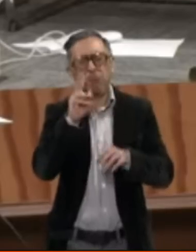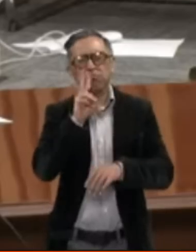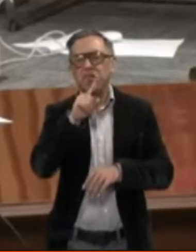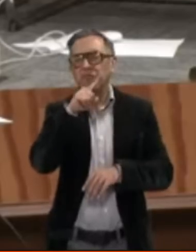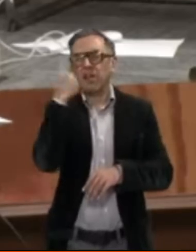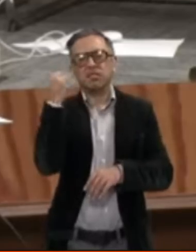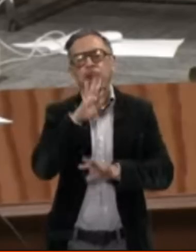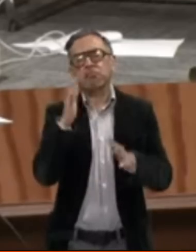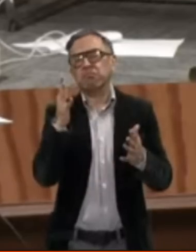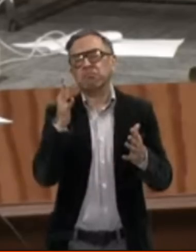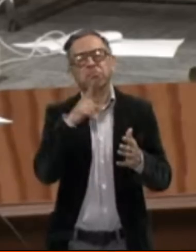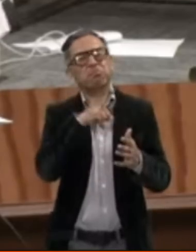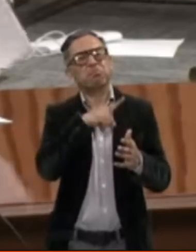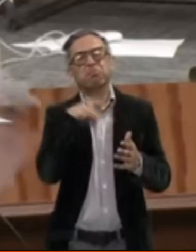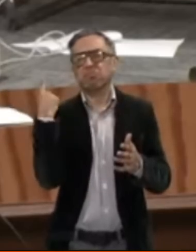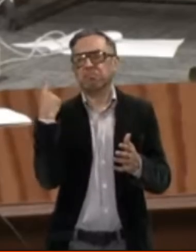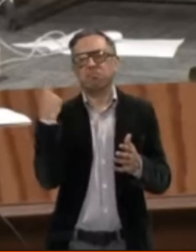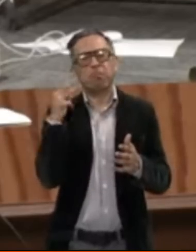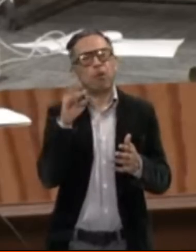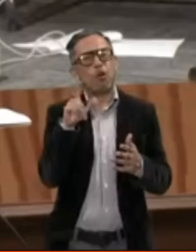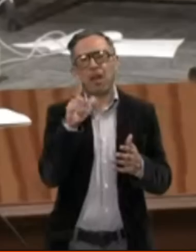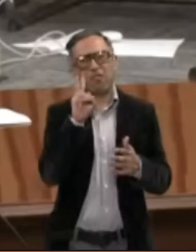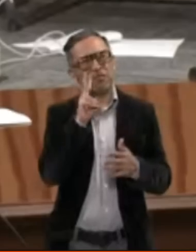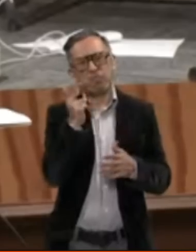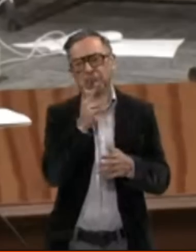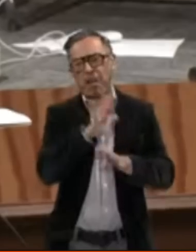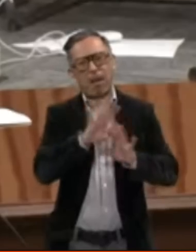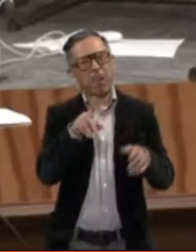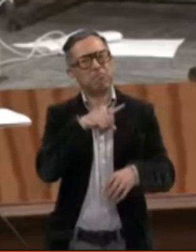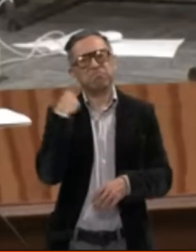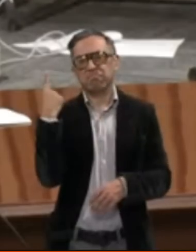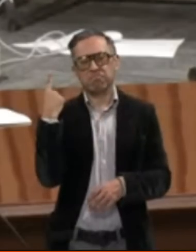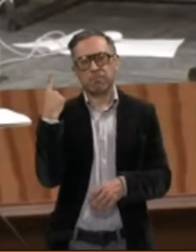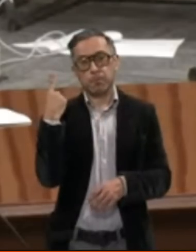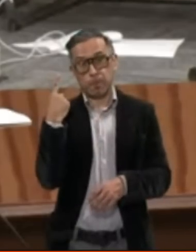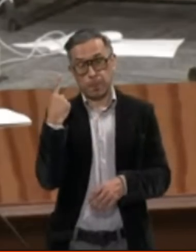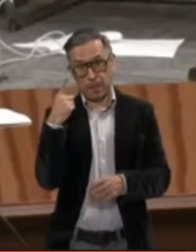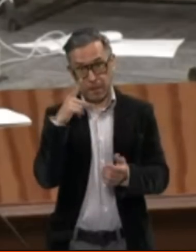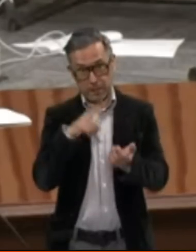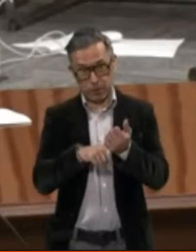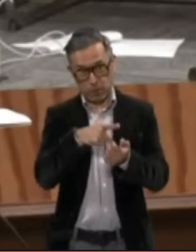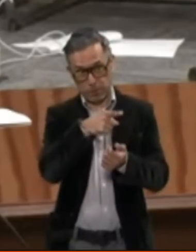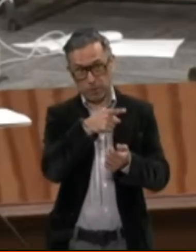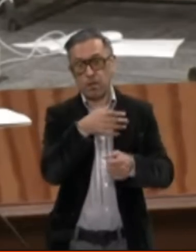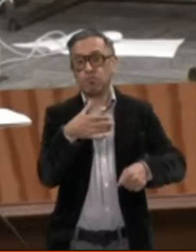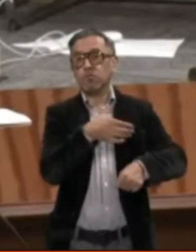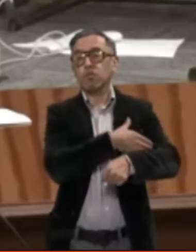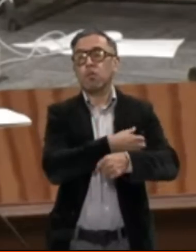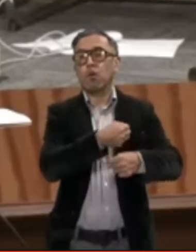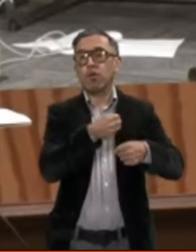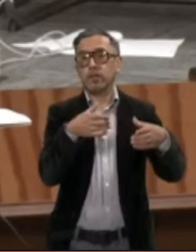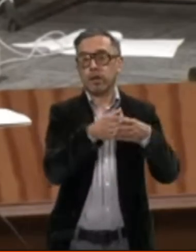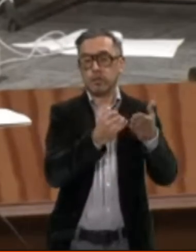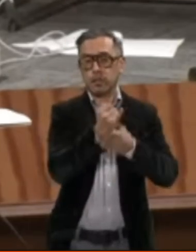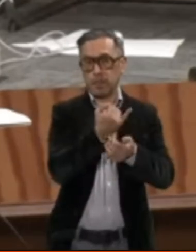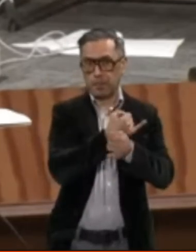evidente que no pueden sostener que se trata de un poder independiente, de un poder que esté en